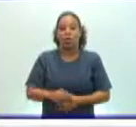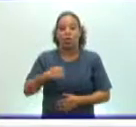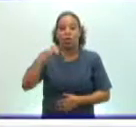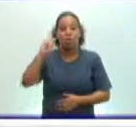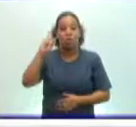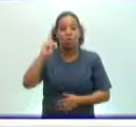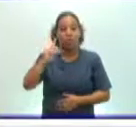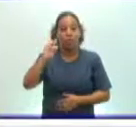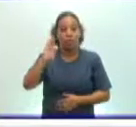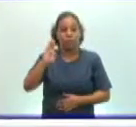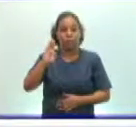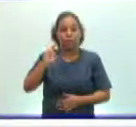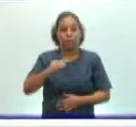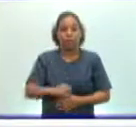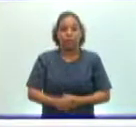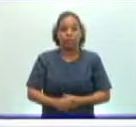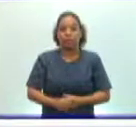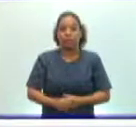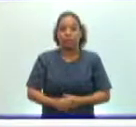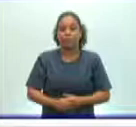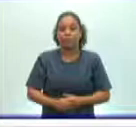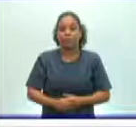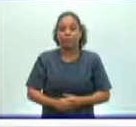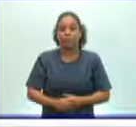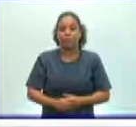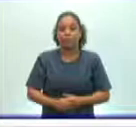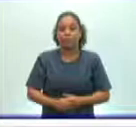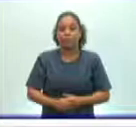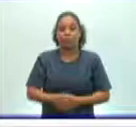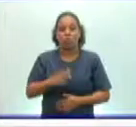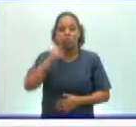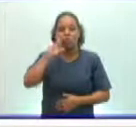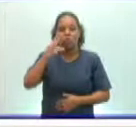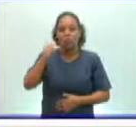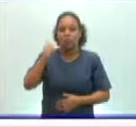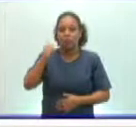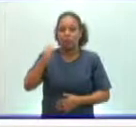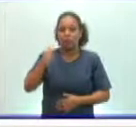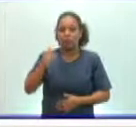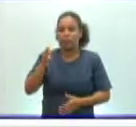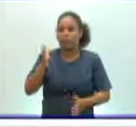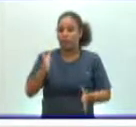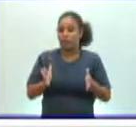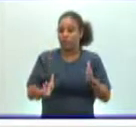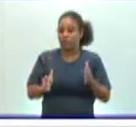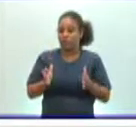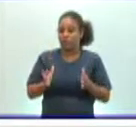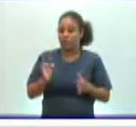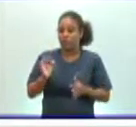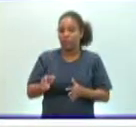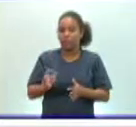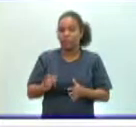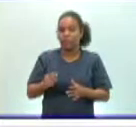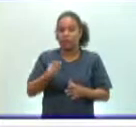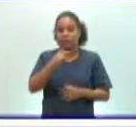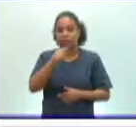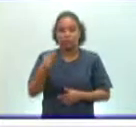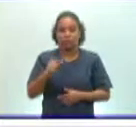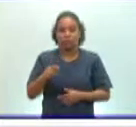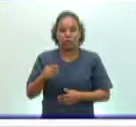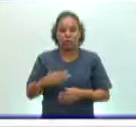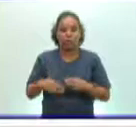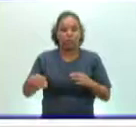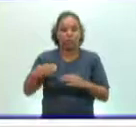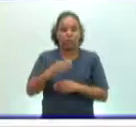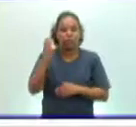segmento DF. Observa bien la posición de estos segmentos. ¿Sobre quién están?